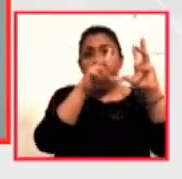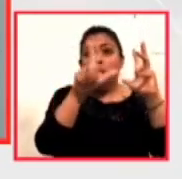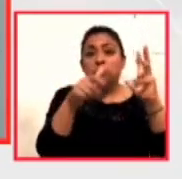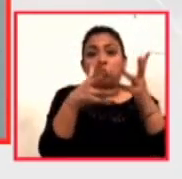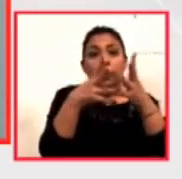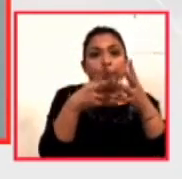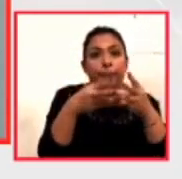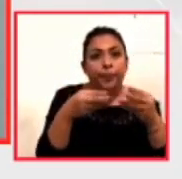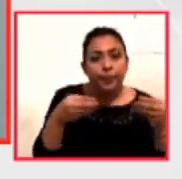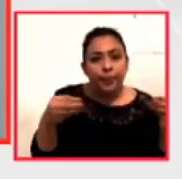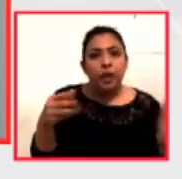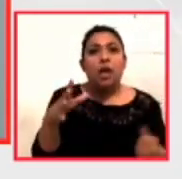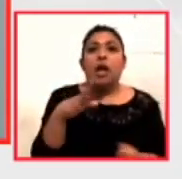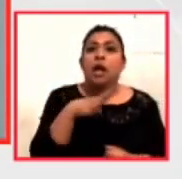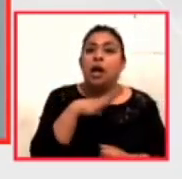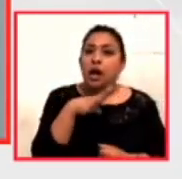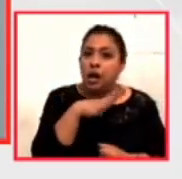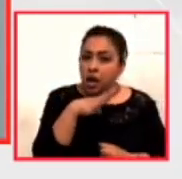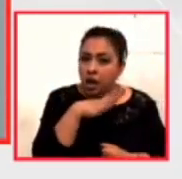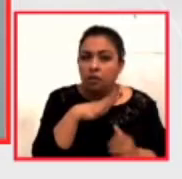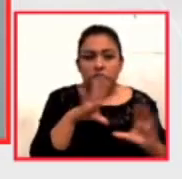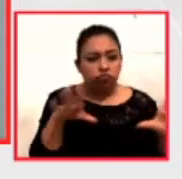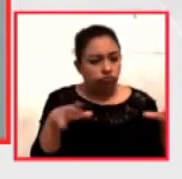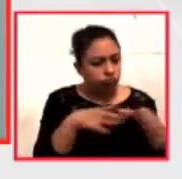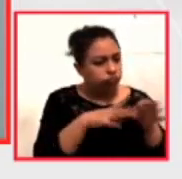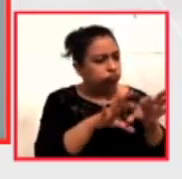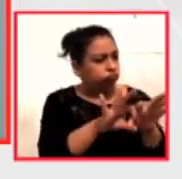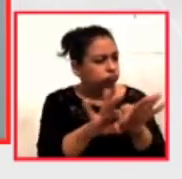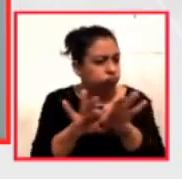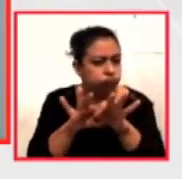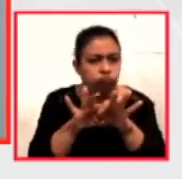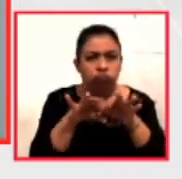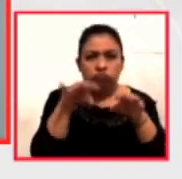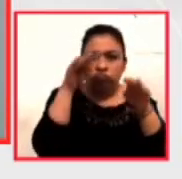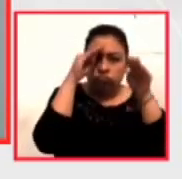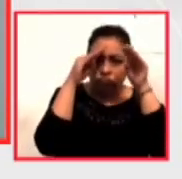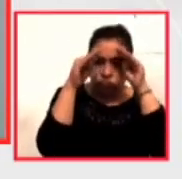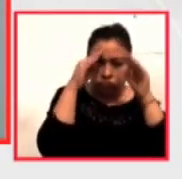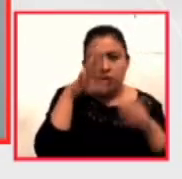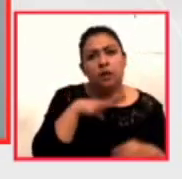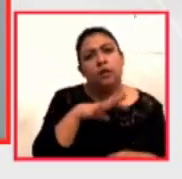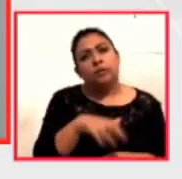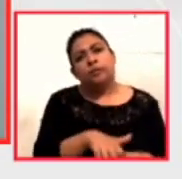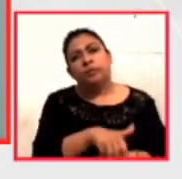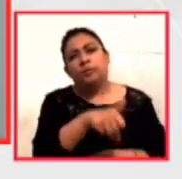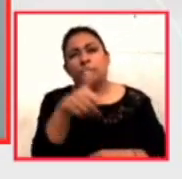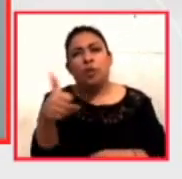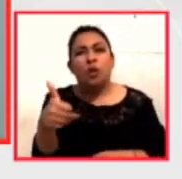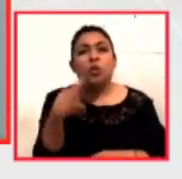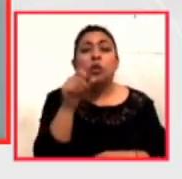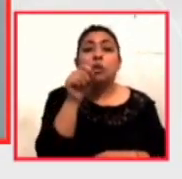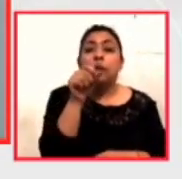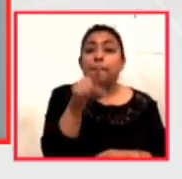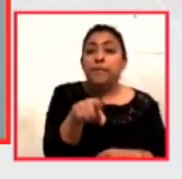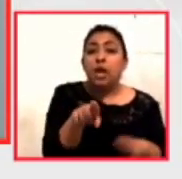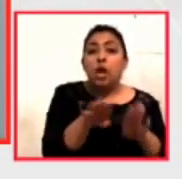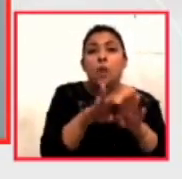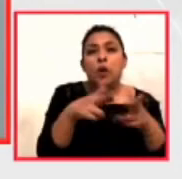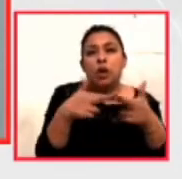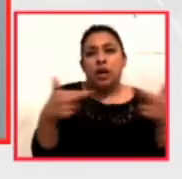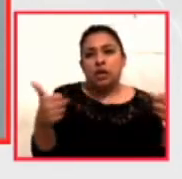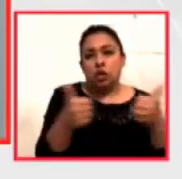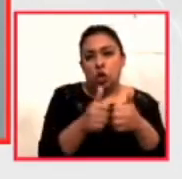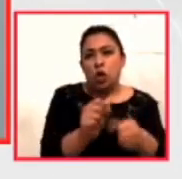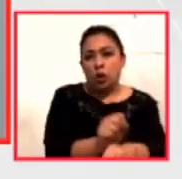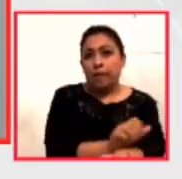parte de generar comunidad, reflexión, otro tipo también de relación con las